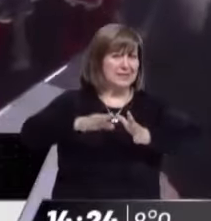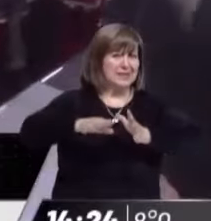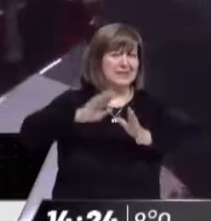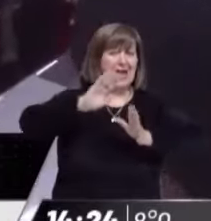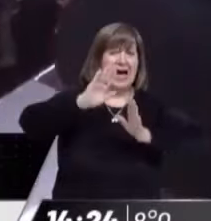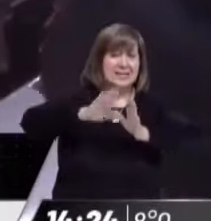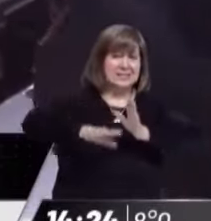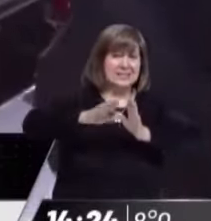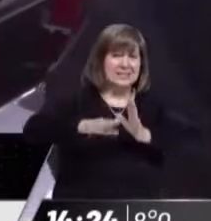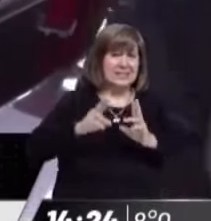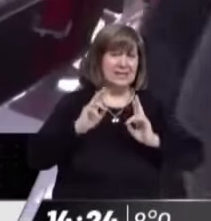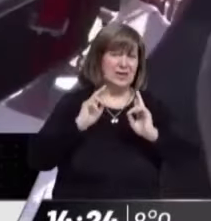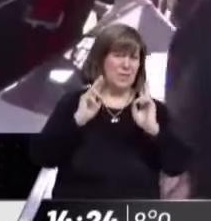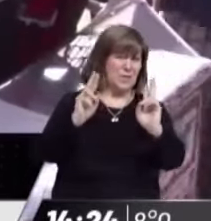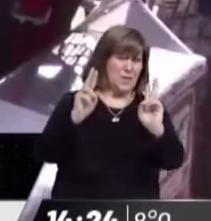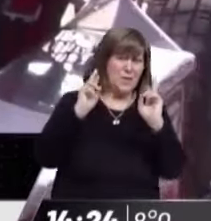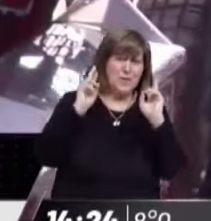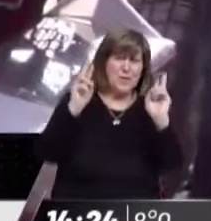Qué bien el profe.